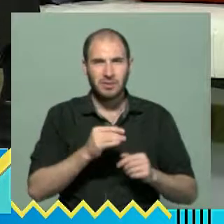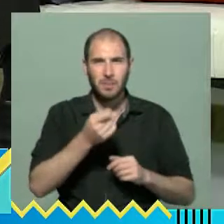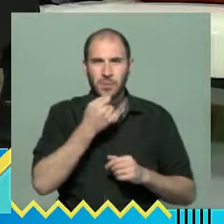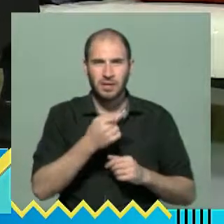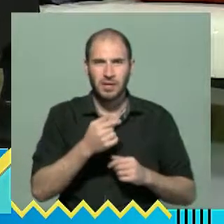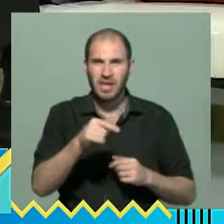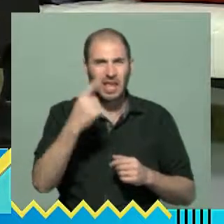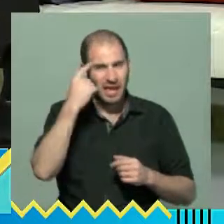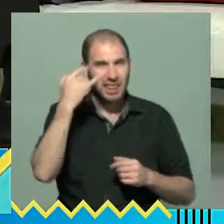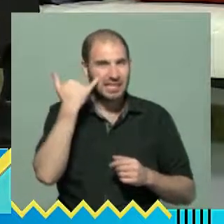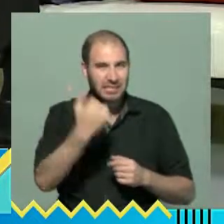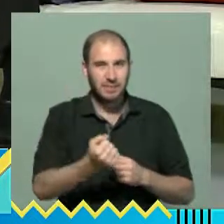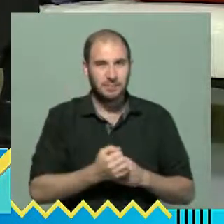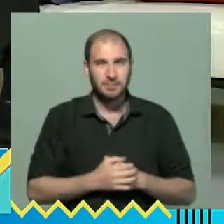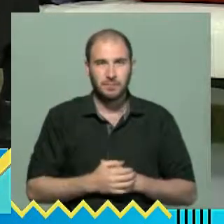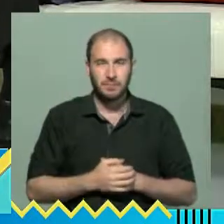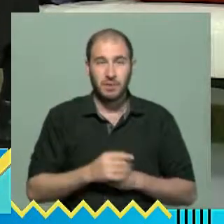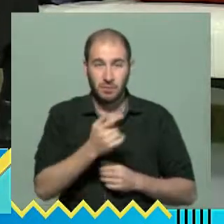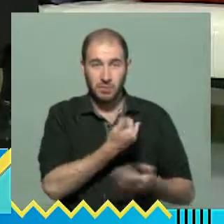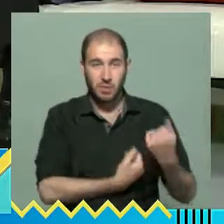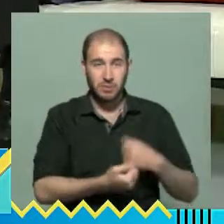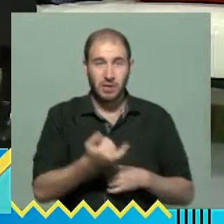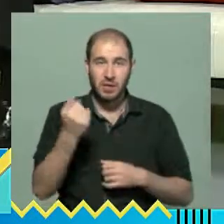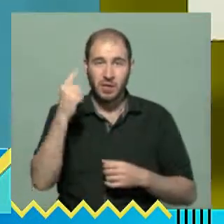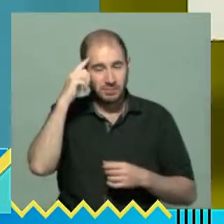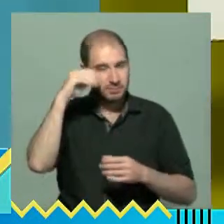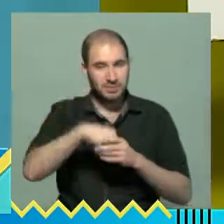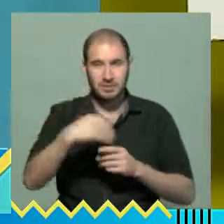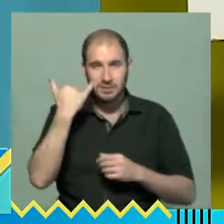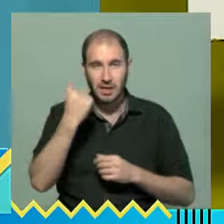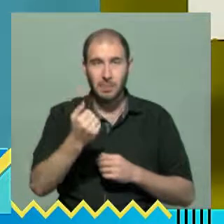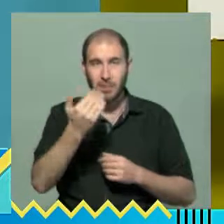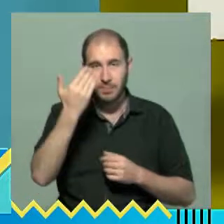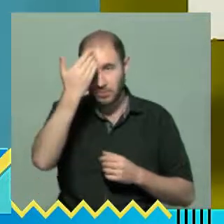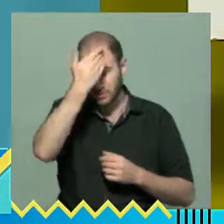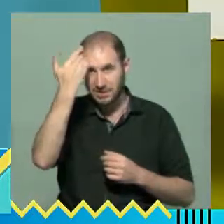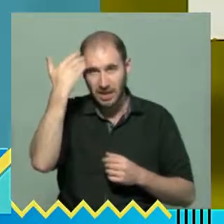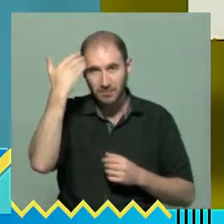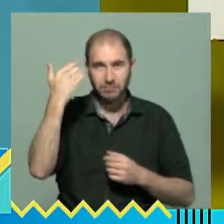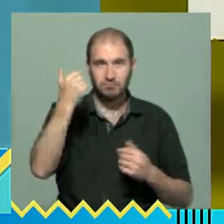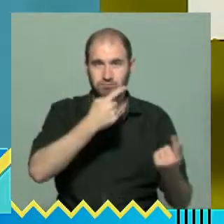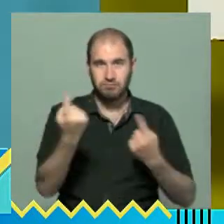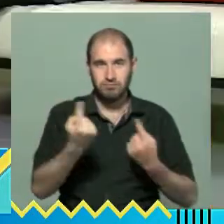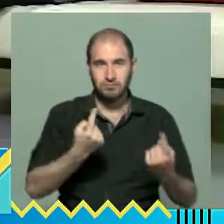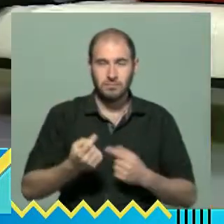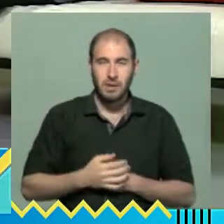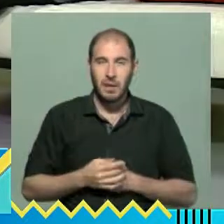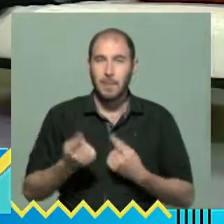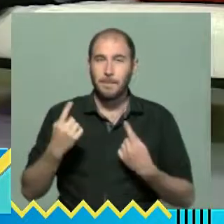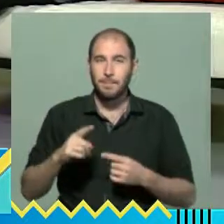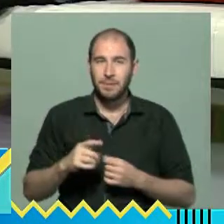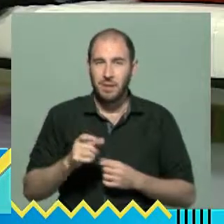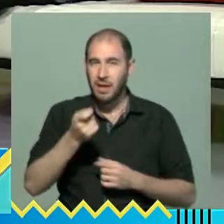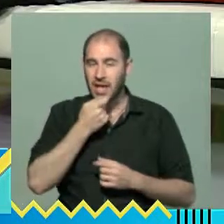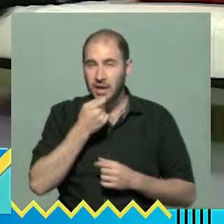ya dar por sentado algo así, ¿no? Y que es lo que nos decías, bueno, ya está instalado que tal Totalmente. parte del cerebro y tal parte del otro. Bueno, ¿no? pero fíjate que este